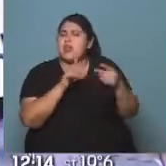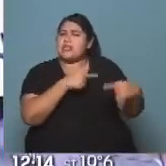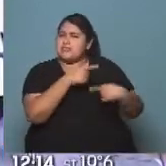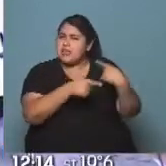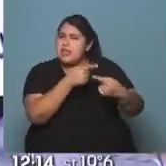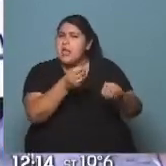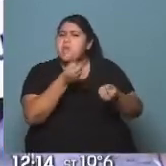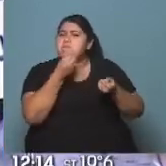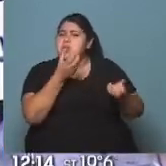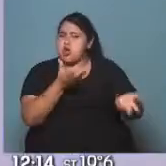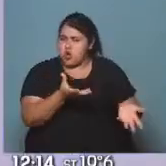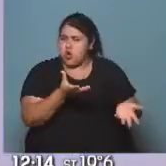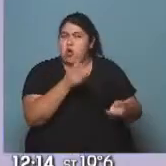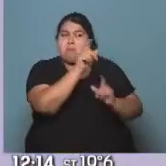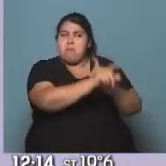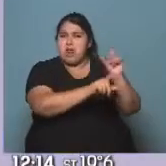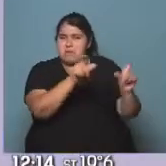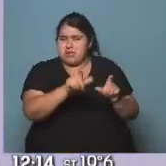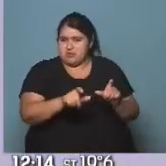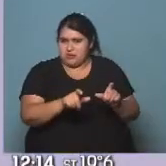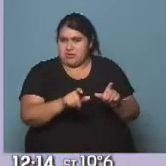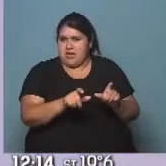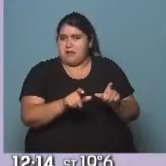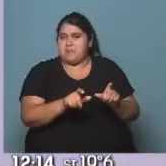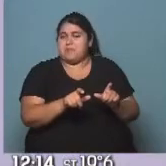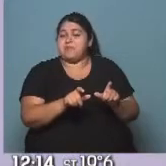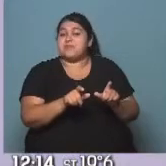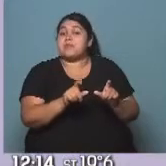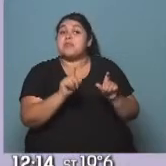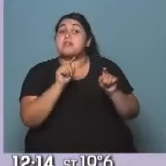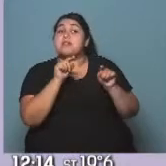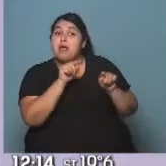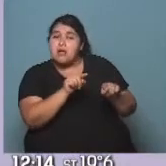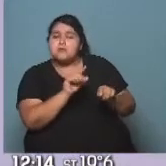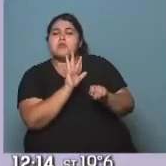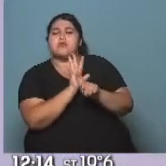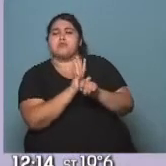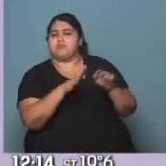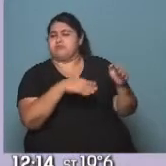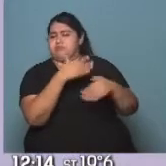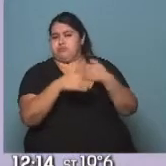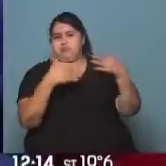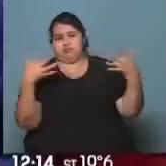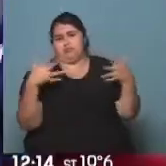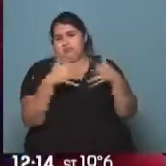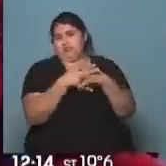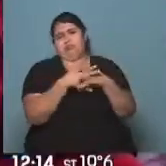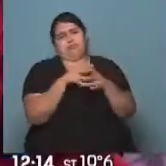mejorando la vida de nuestra gente. Para eso, sigamos trabajando juntos.